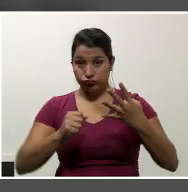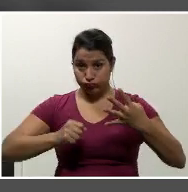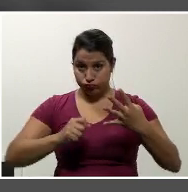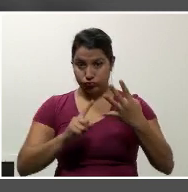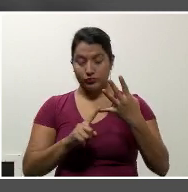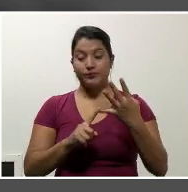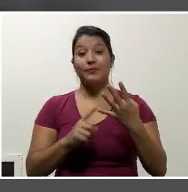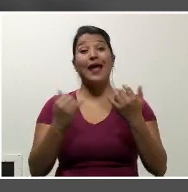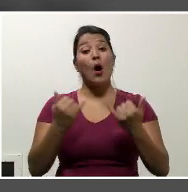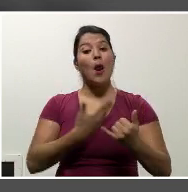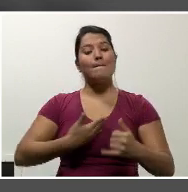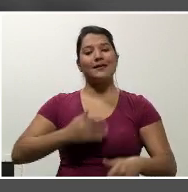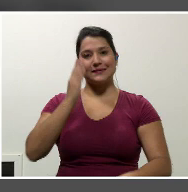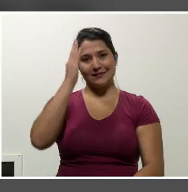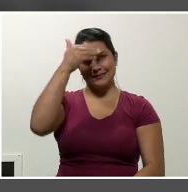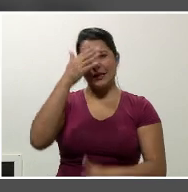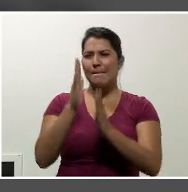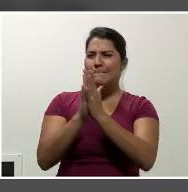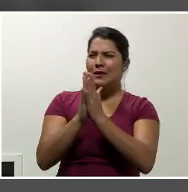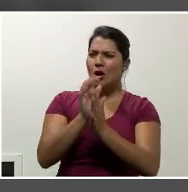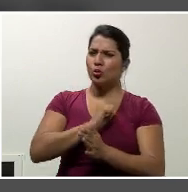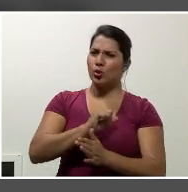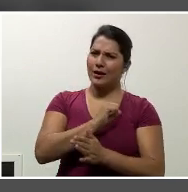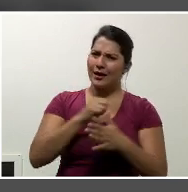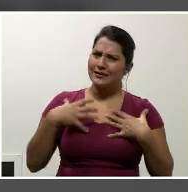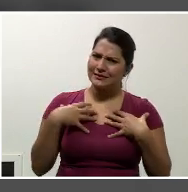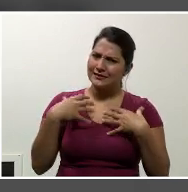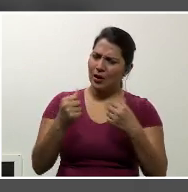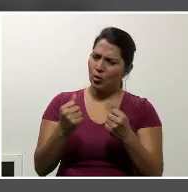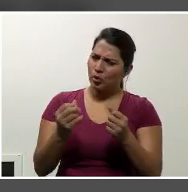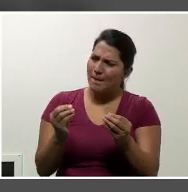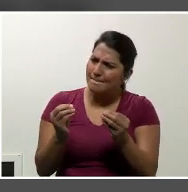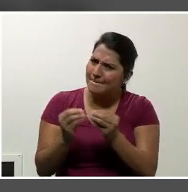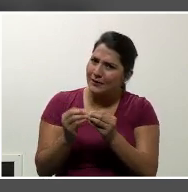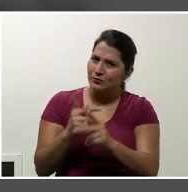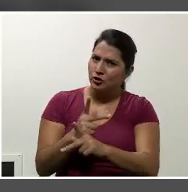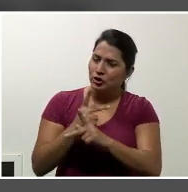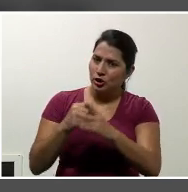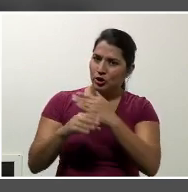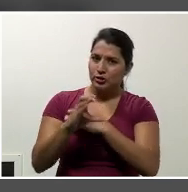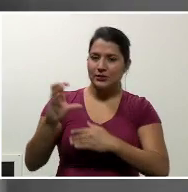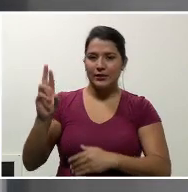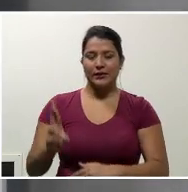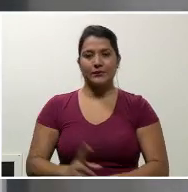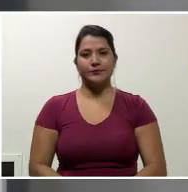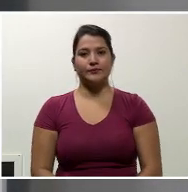sociales pidió a las autoridades de salud extremar las medidas en suelo nacional.